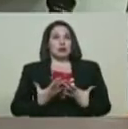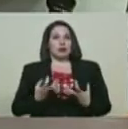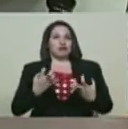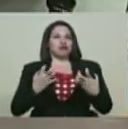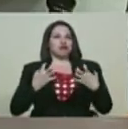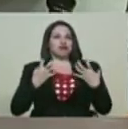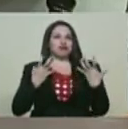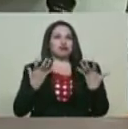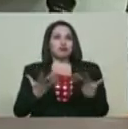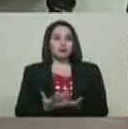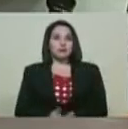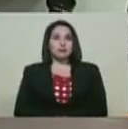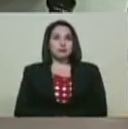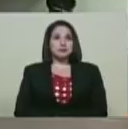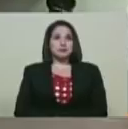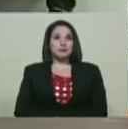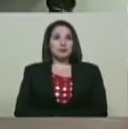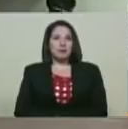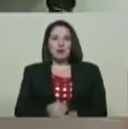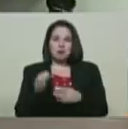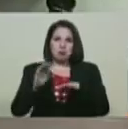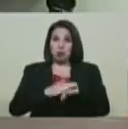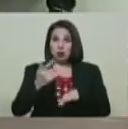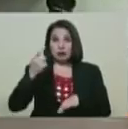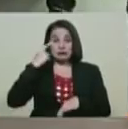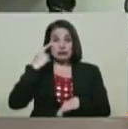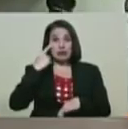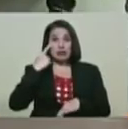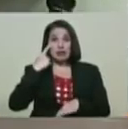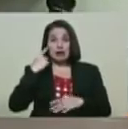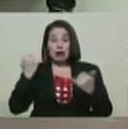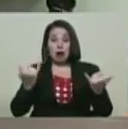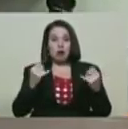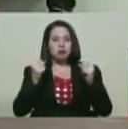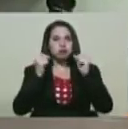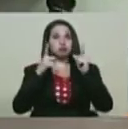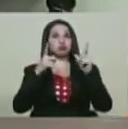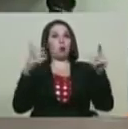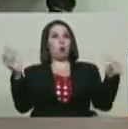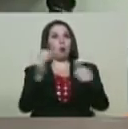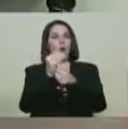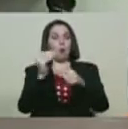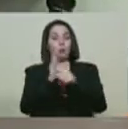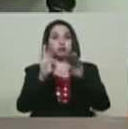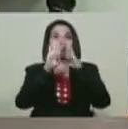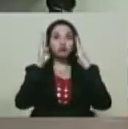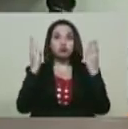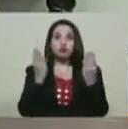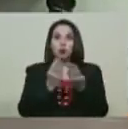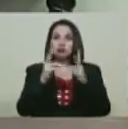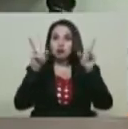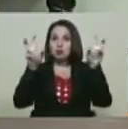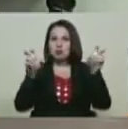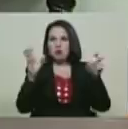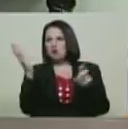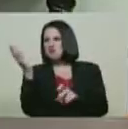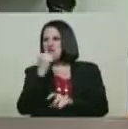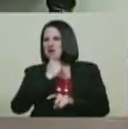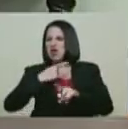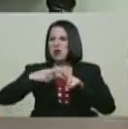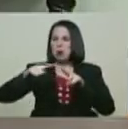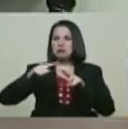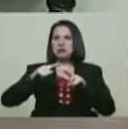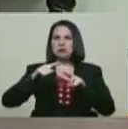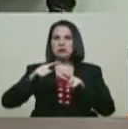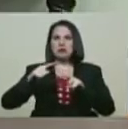cosquillita aquí, pues, porque sé que hemos descubierto un mundo y no va a haber poder sobre esta